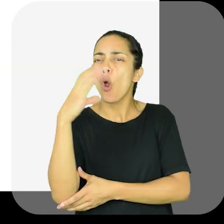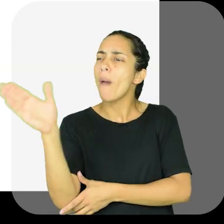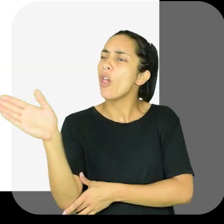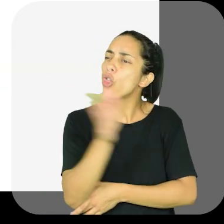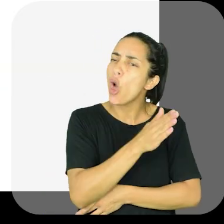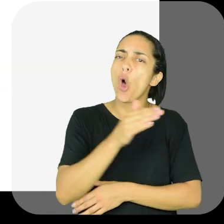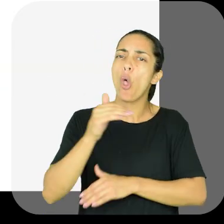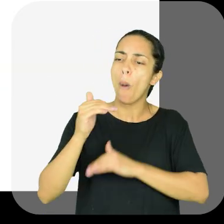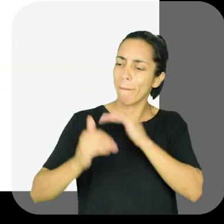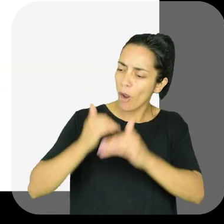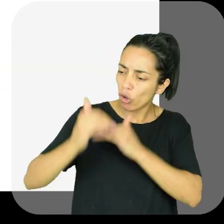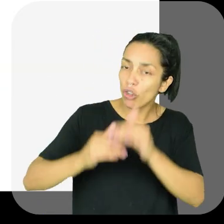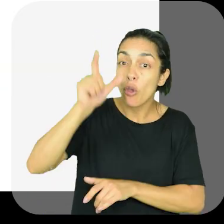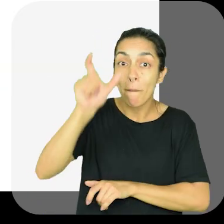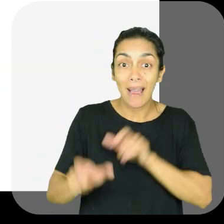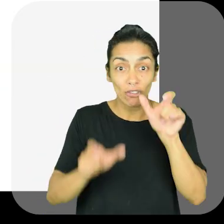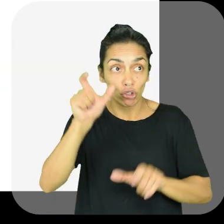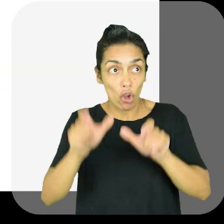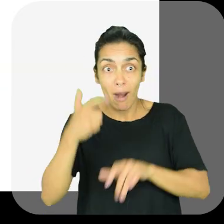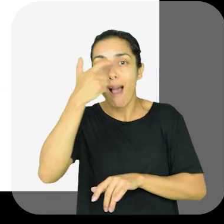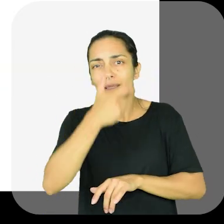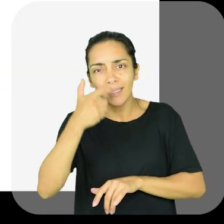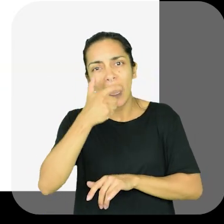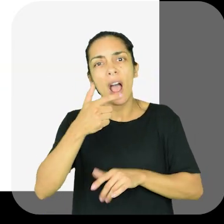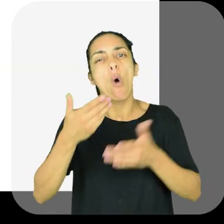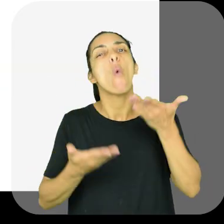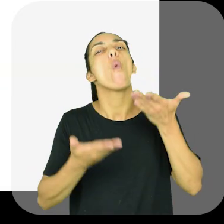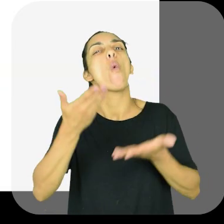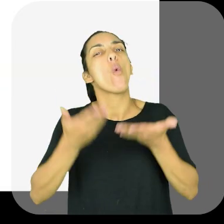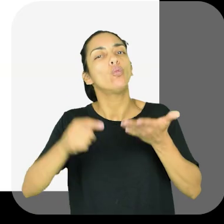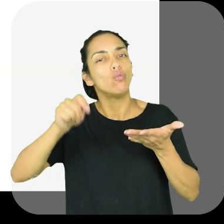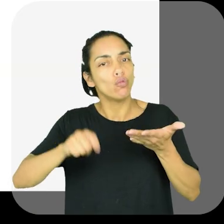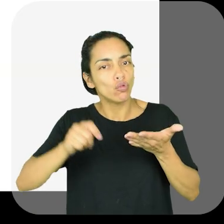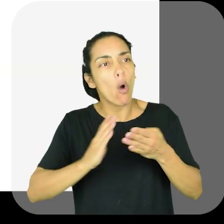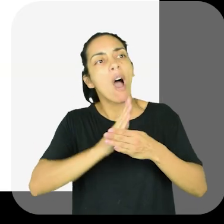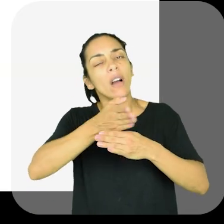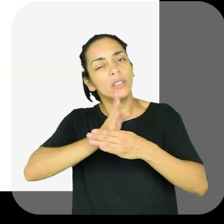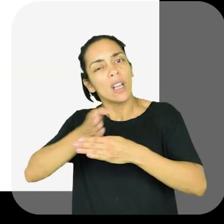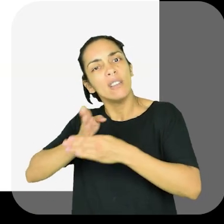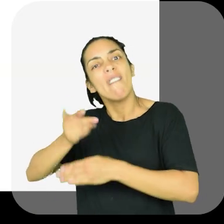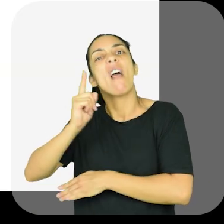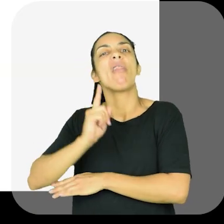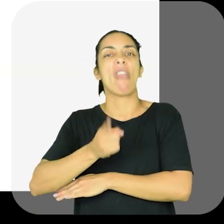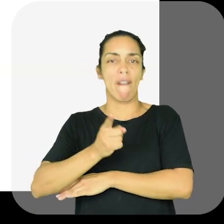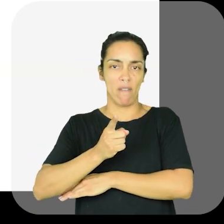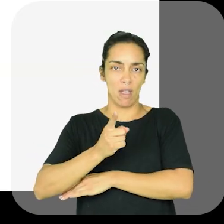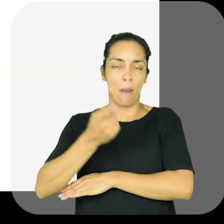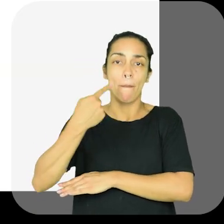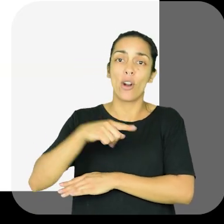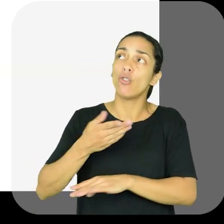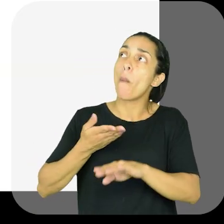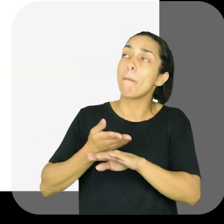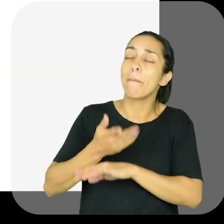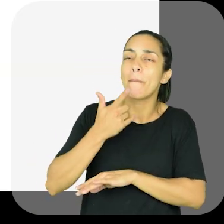procesos para las personas ciegas sean más justos y más accesibles. de manera escalonada. Se pide,